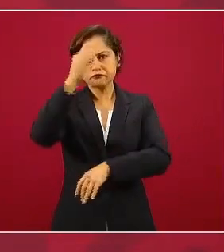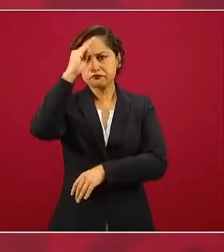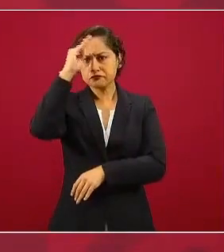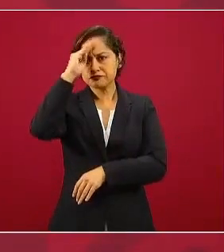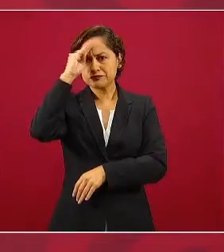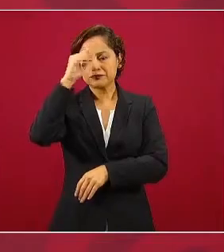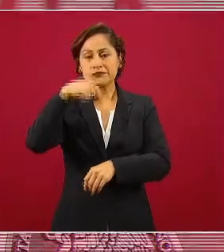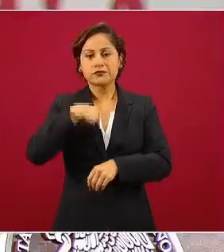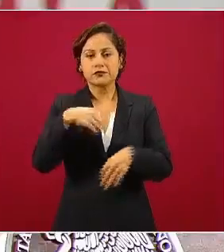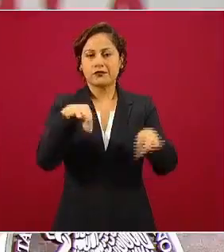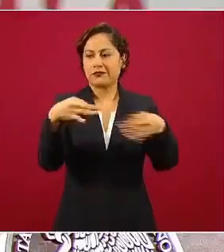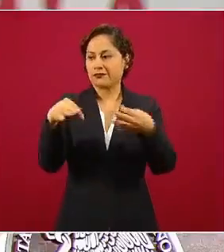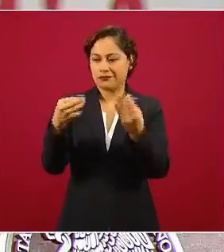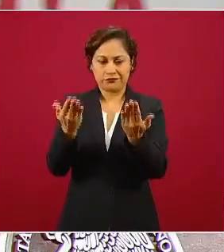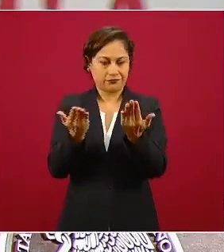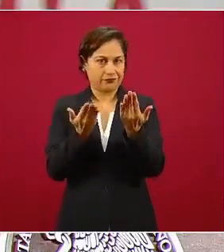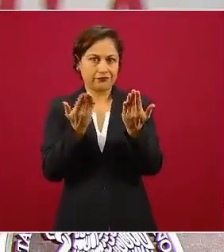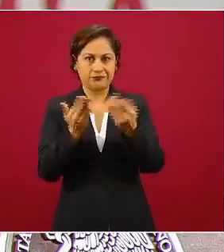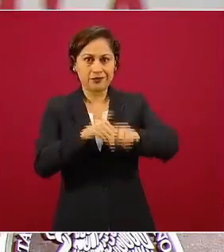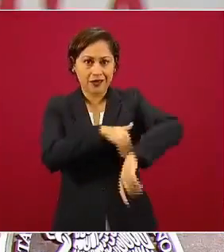guardando yo documentos?